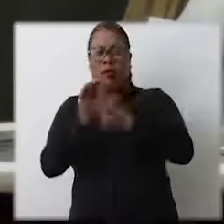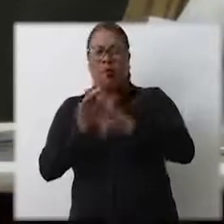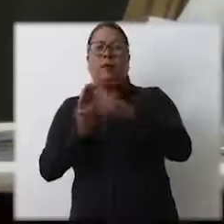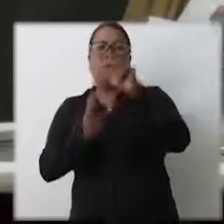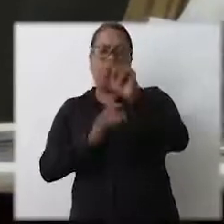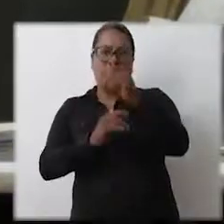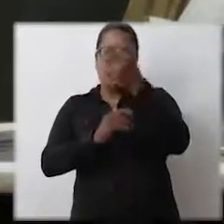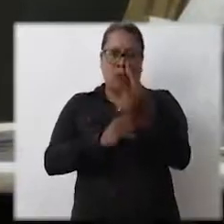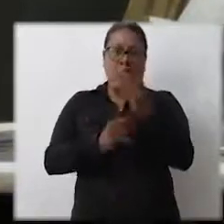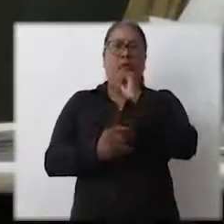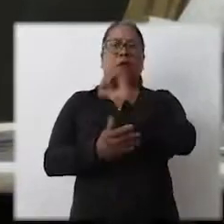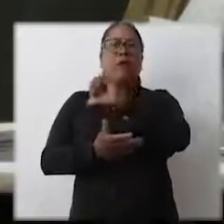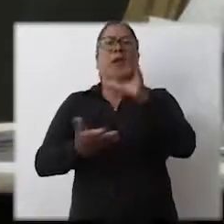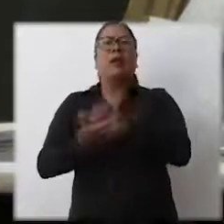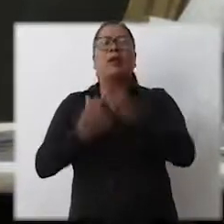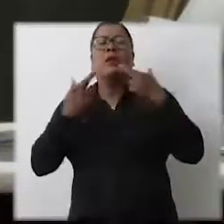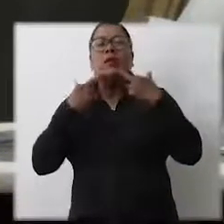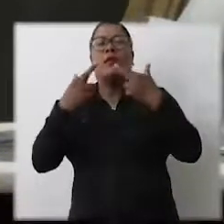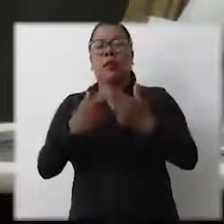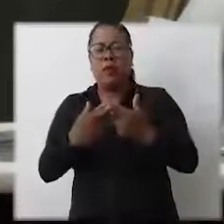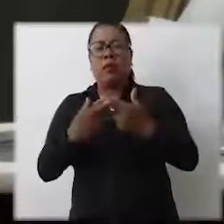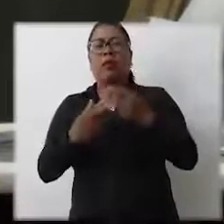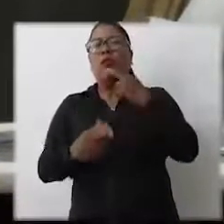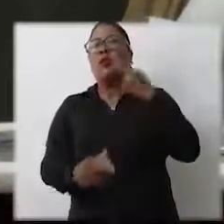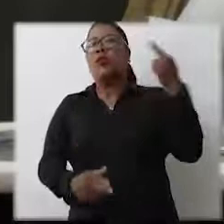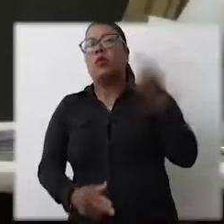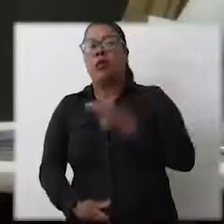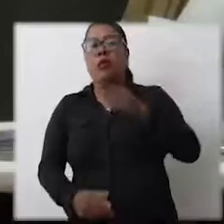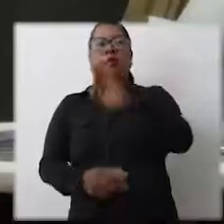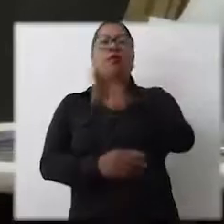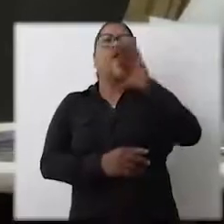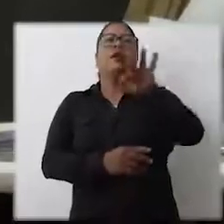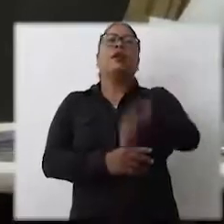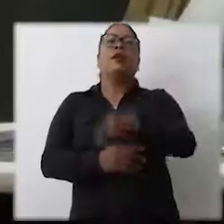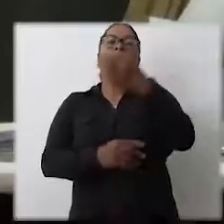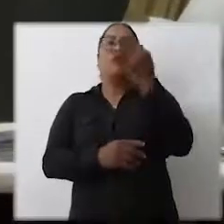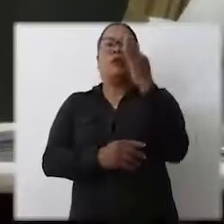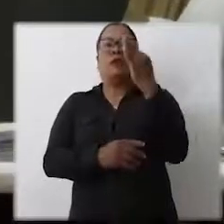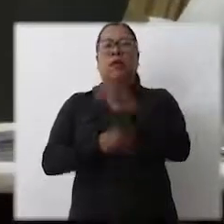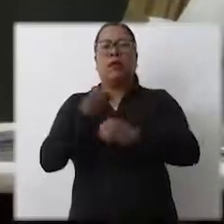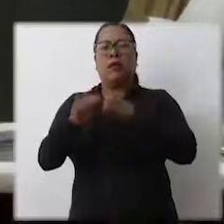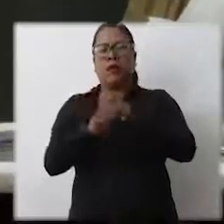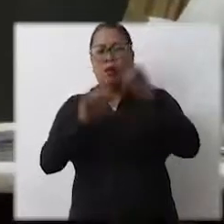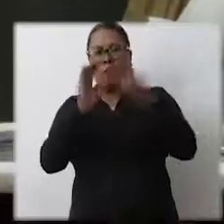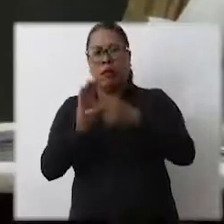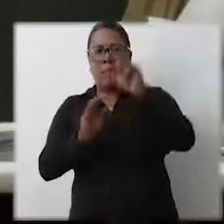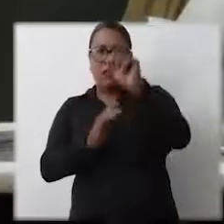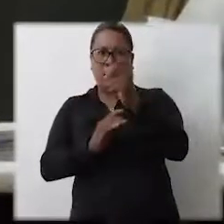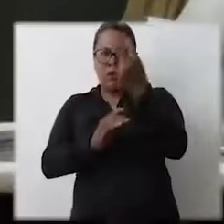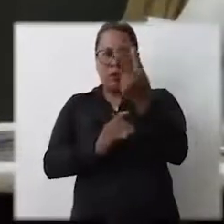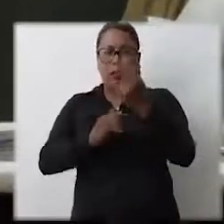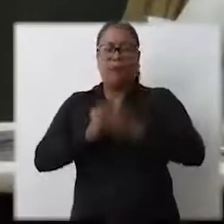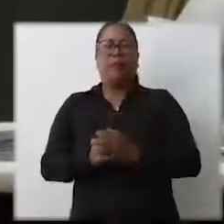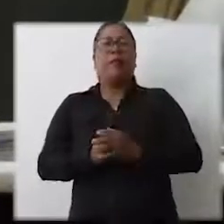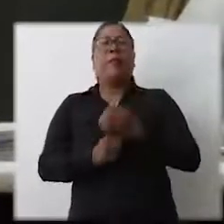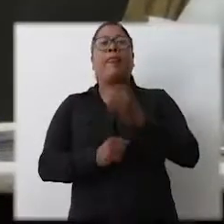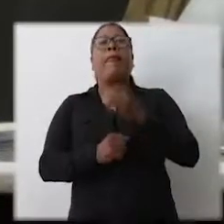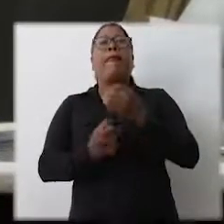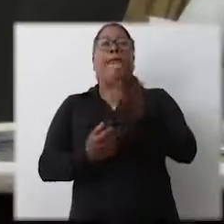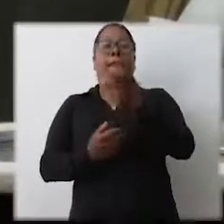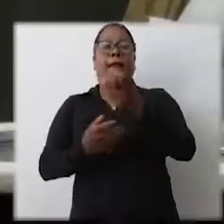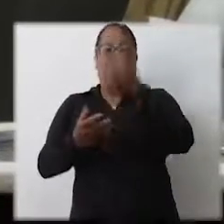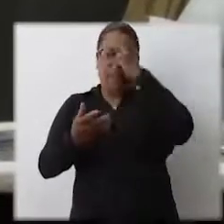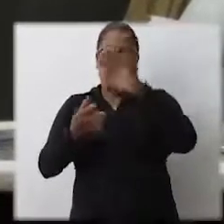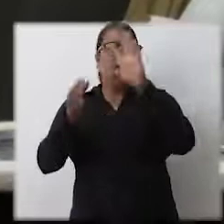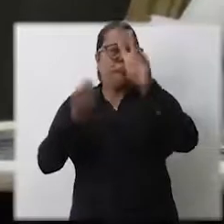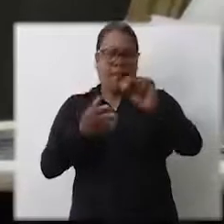Cuarto, asuntos en cartera. Quinto, dictámenes de comisión. Sexto, asuntos generales. Séptimo, clausura de la sesión. Es